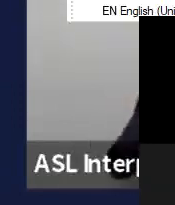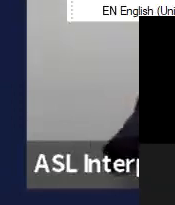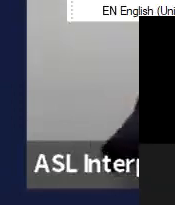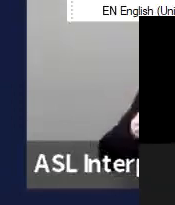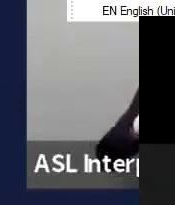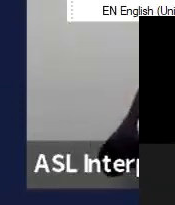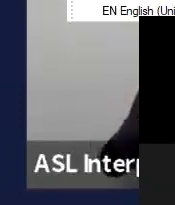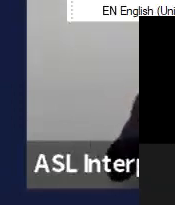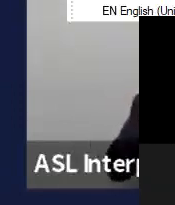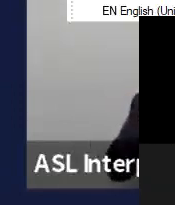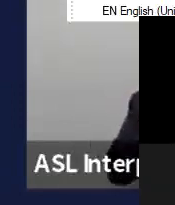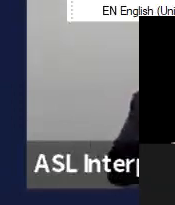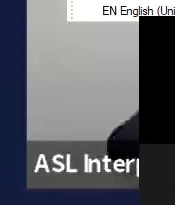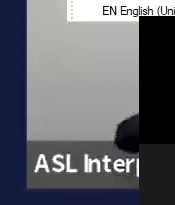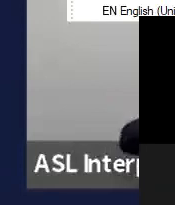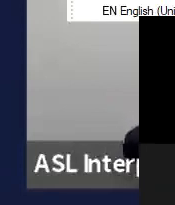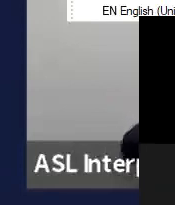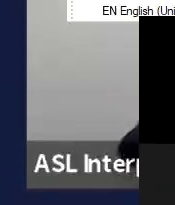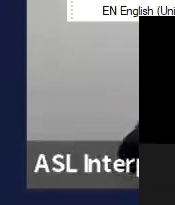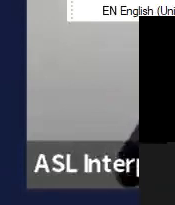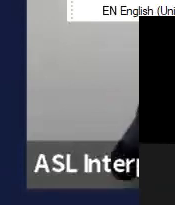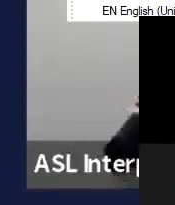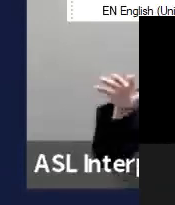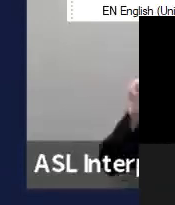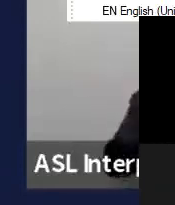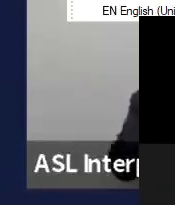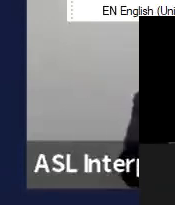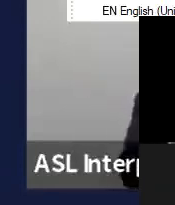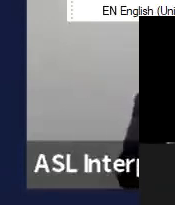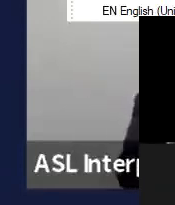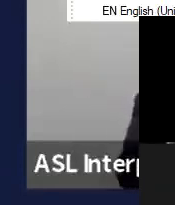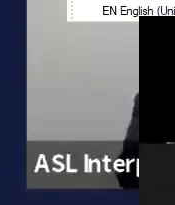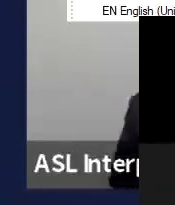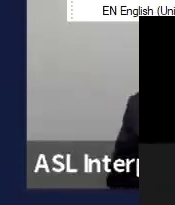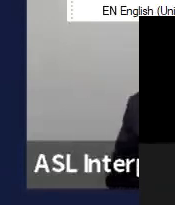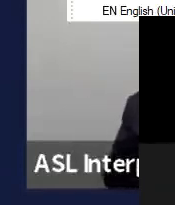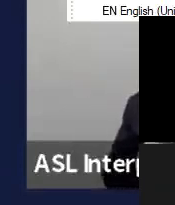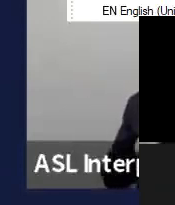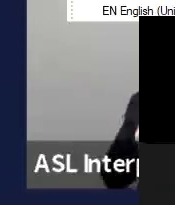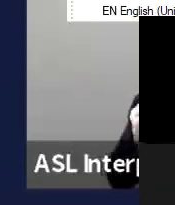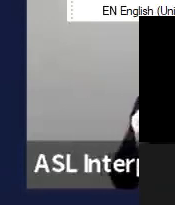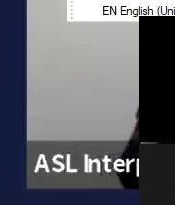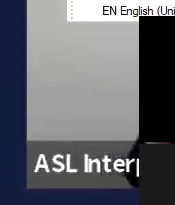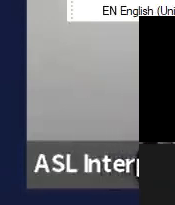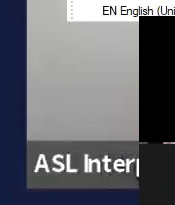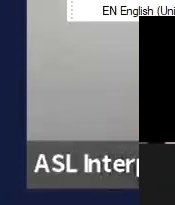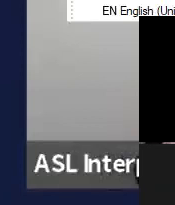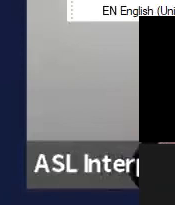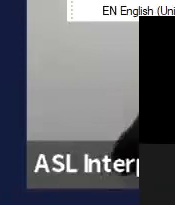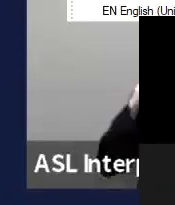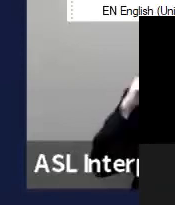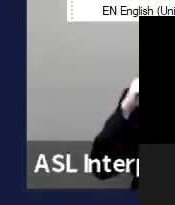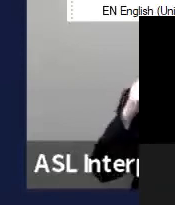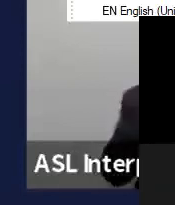más prudentes para limitar o evitar la transmisión de COVID y particularmente en este